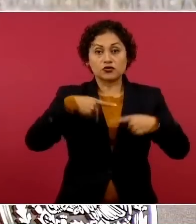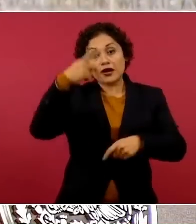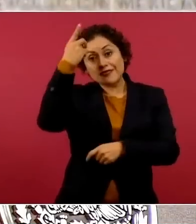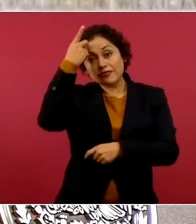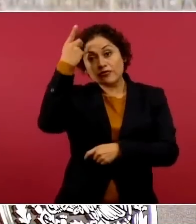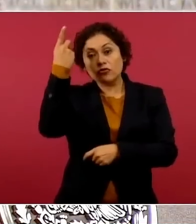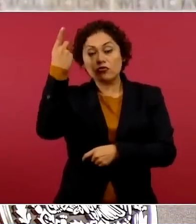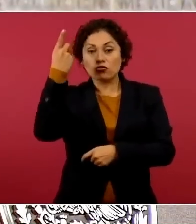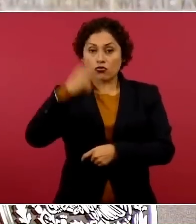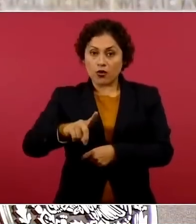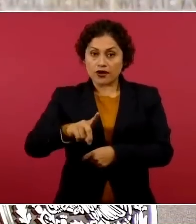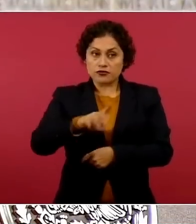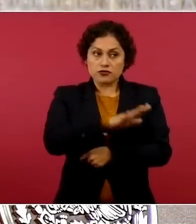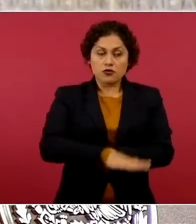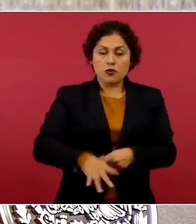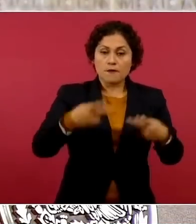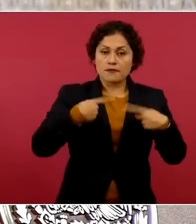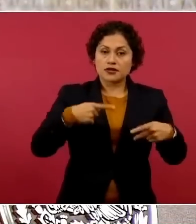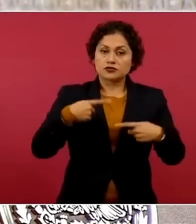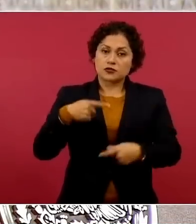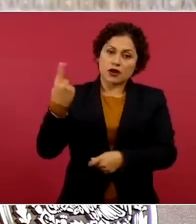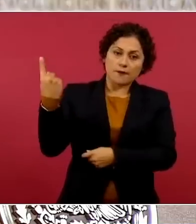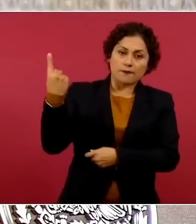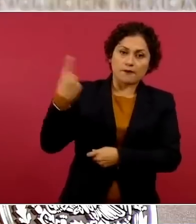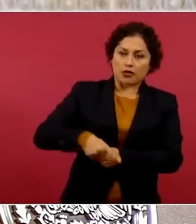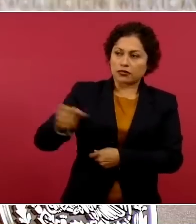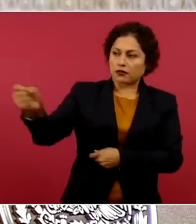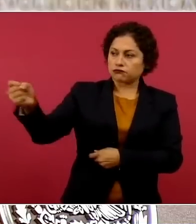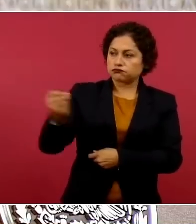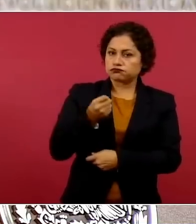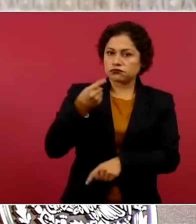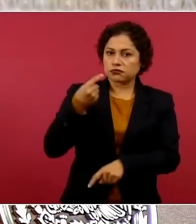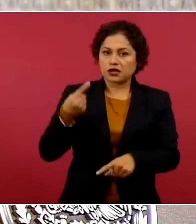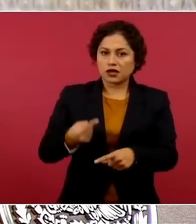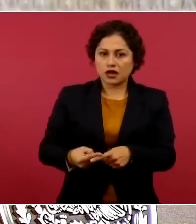soberano, el pueblo manda, el pueblo decide.